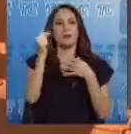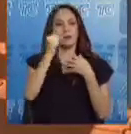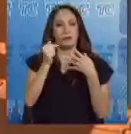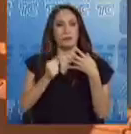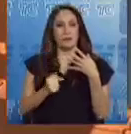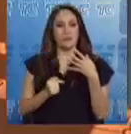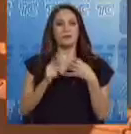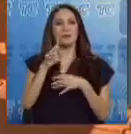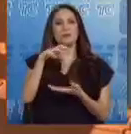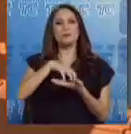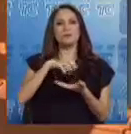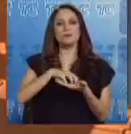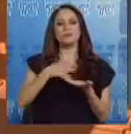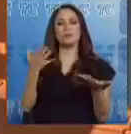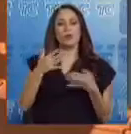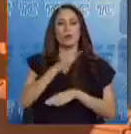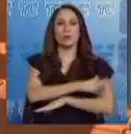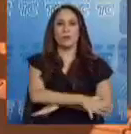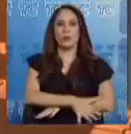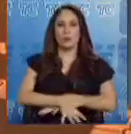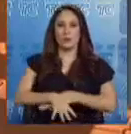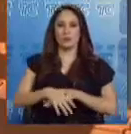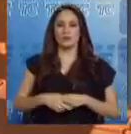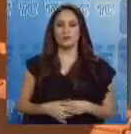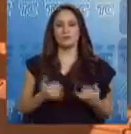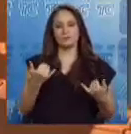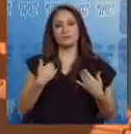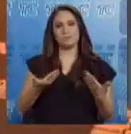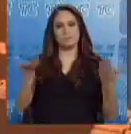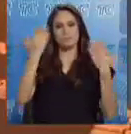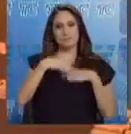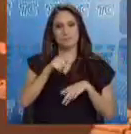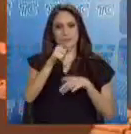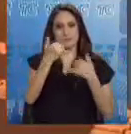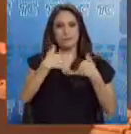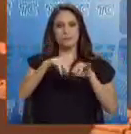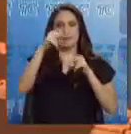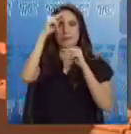esta zona de la provincia de Morona, Santiago. Hasta aquí con nuestro informe. Seguimos con más en el noticiero.